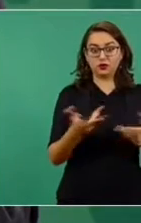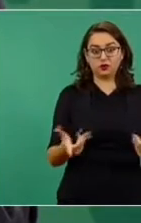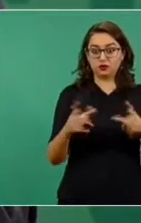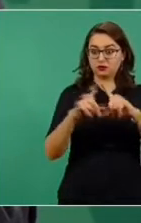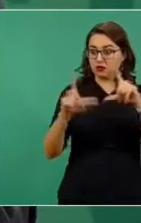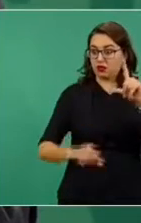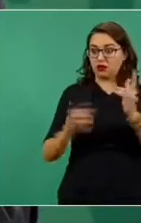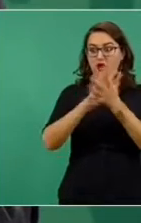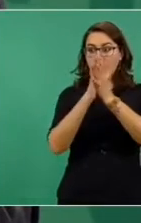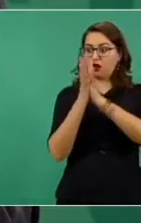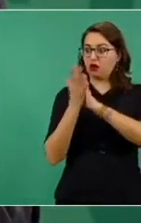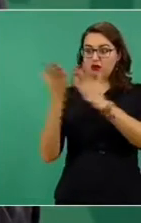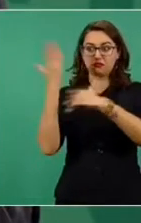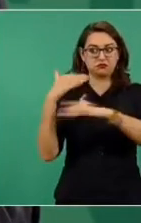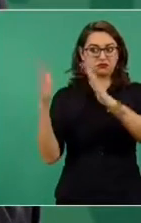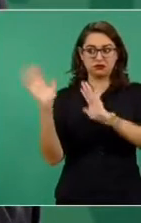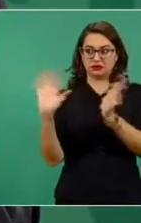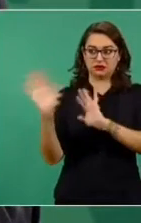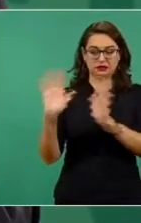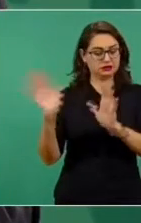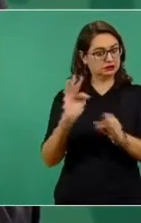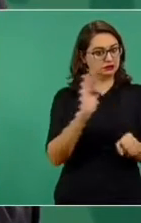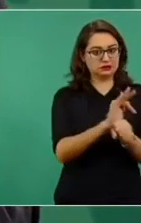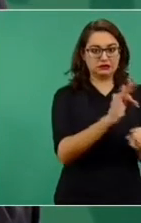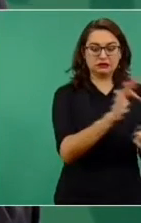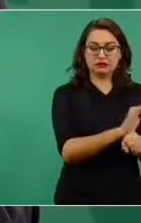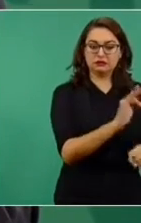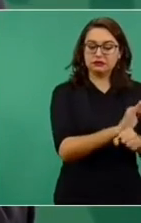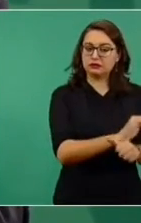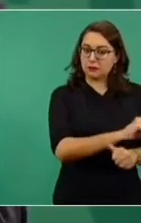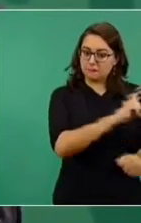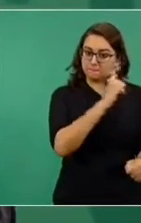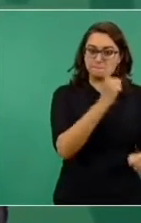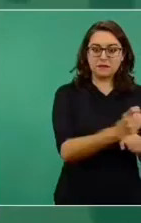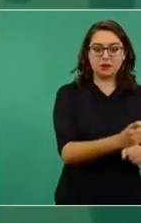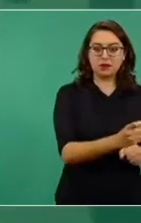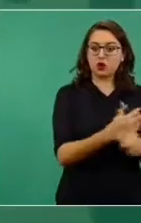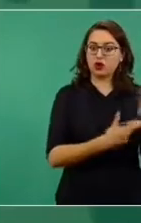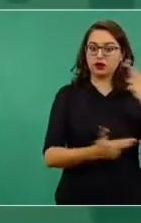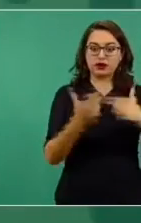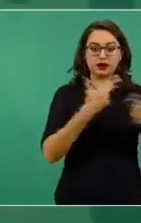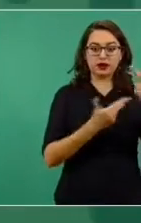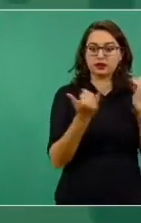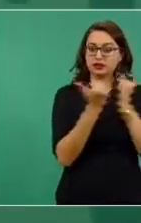transformación, que van a volver por sus fueros.